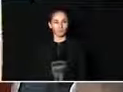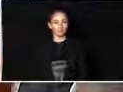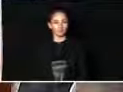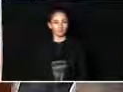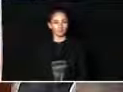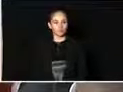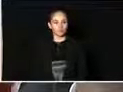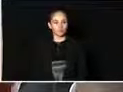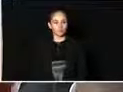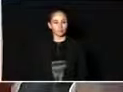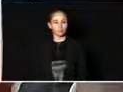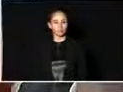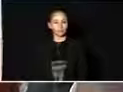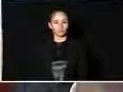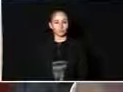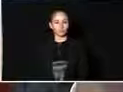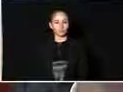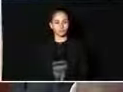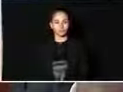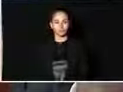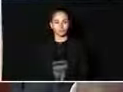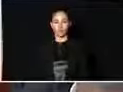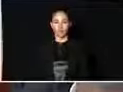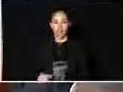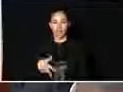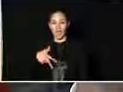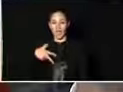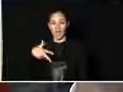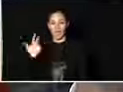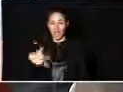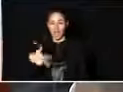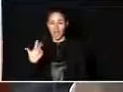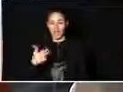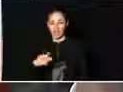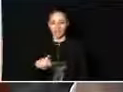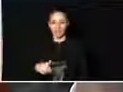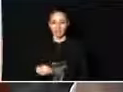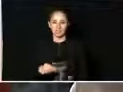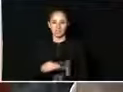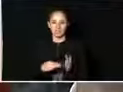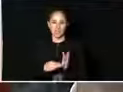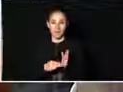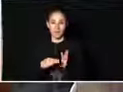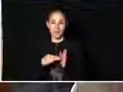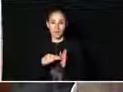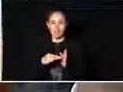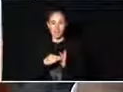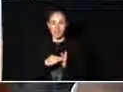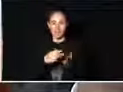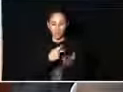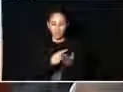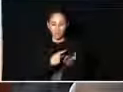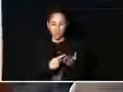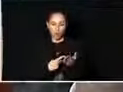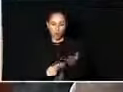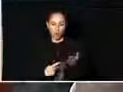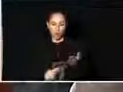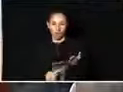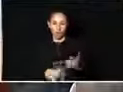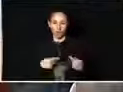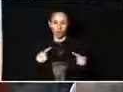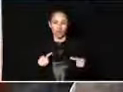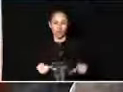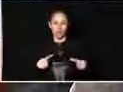mes de junio se concretaron 5 nuevos proyectos que representan una inversión hasta por 348